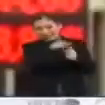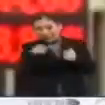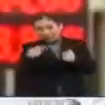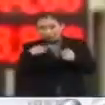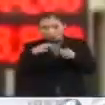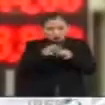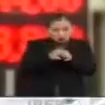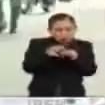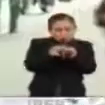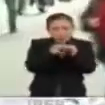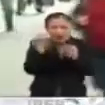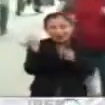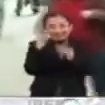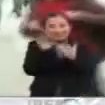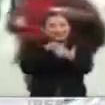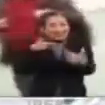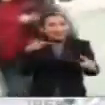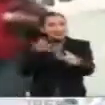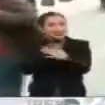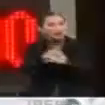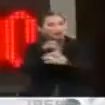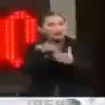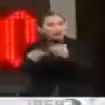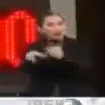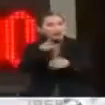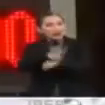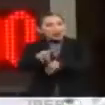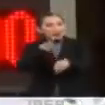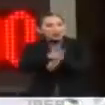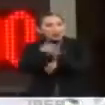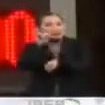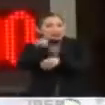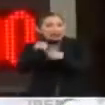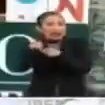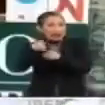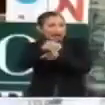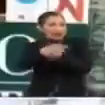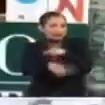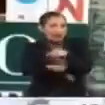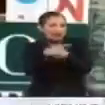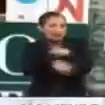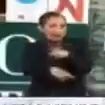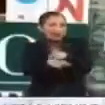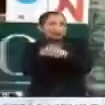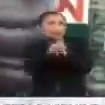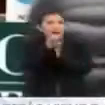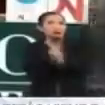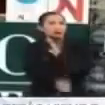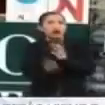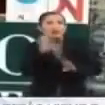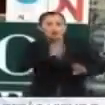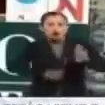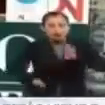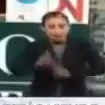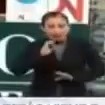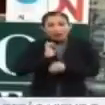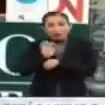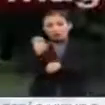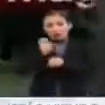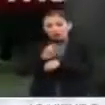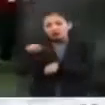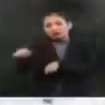y pequeñas que habían tenido relaciones importantes con la economía venezolana. Puede ser el caso de Bolivia,